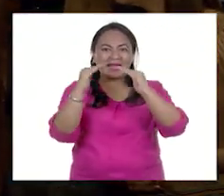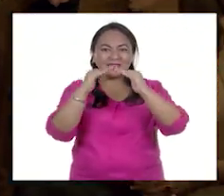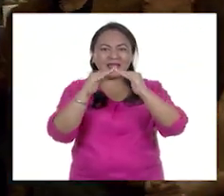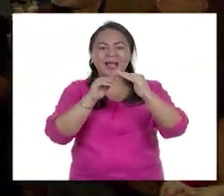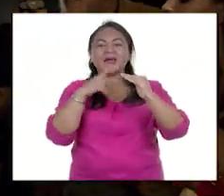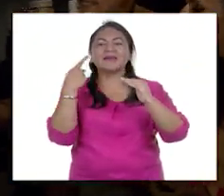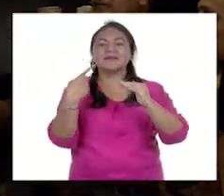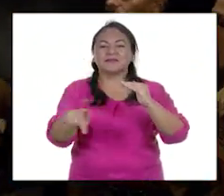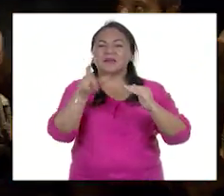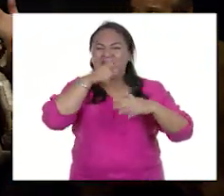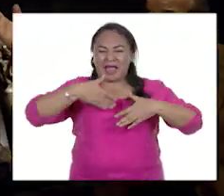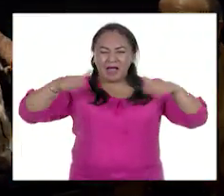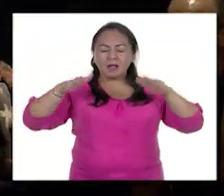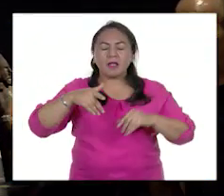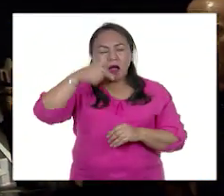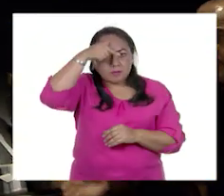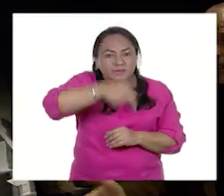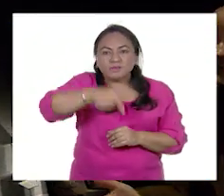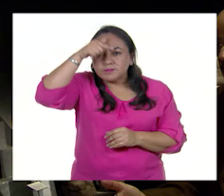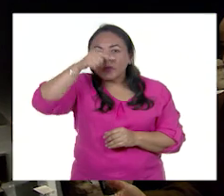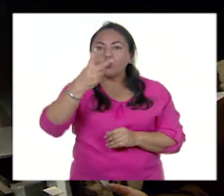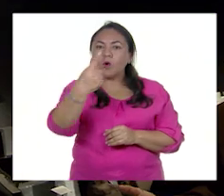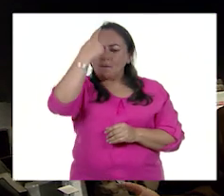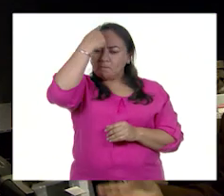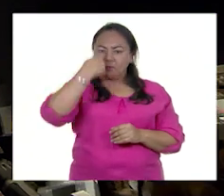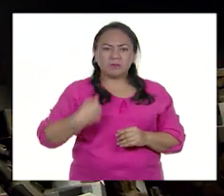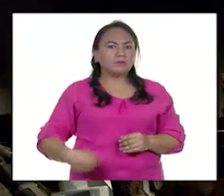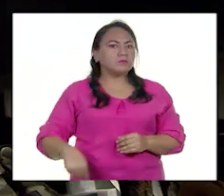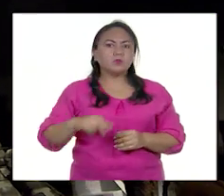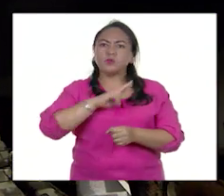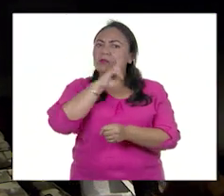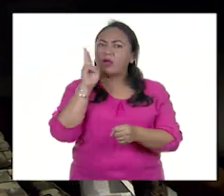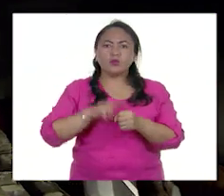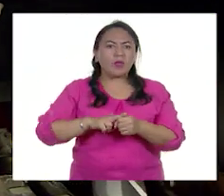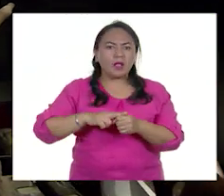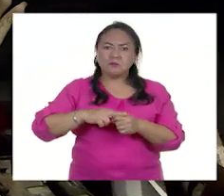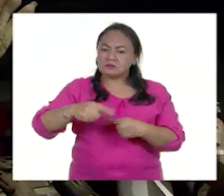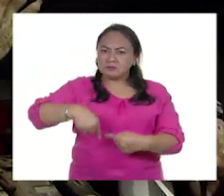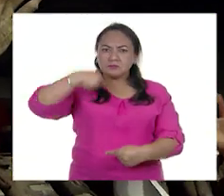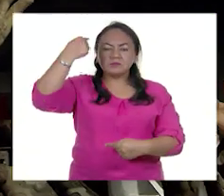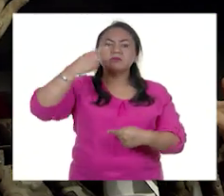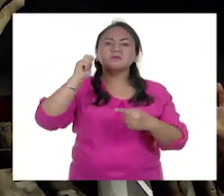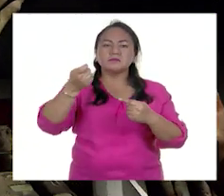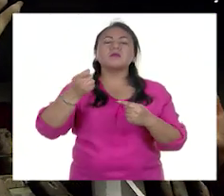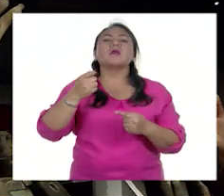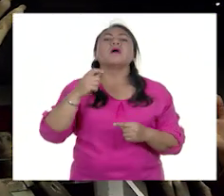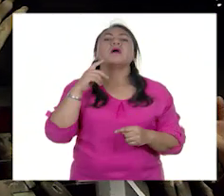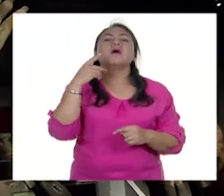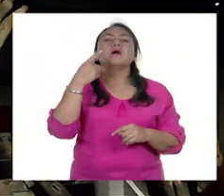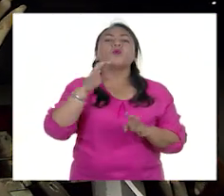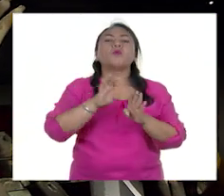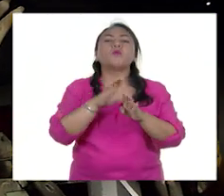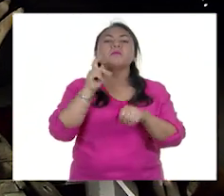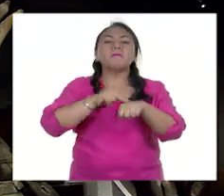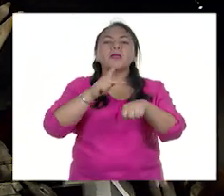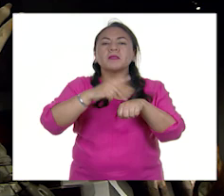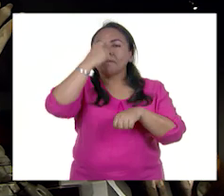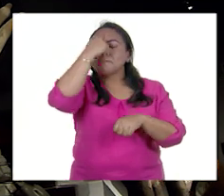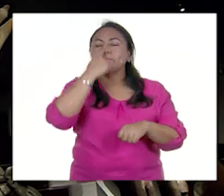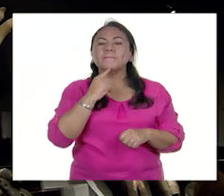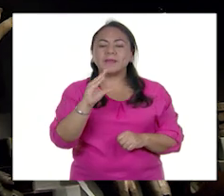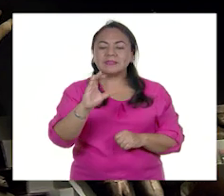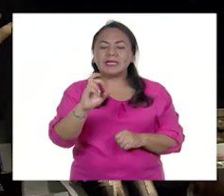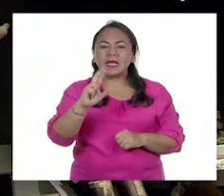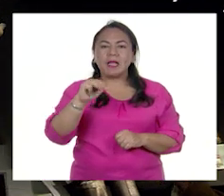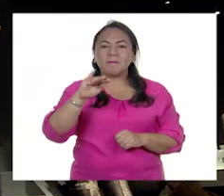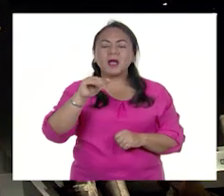dos esculturas igual, tamaño natural, escala humana, de cerámica, del dios de la muerte, que